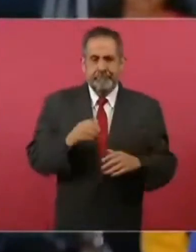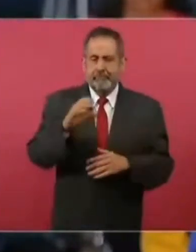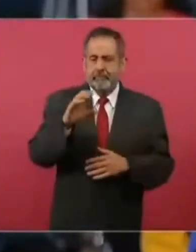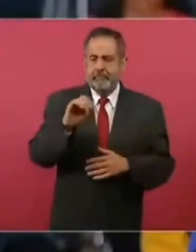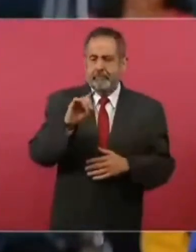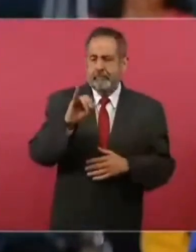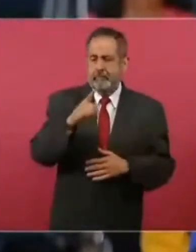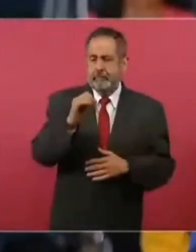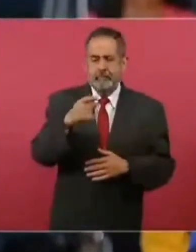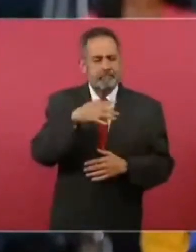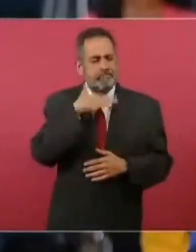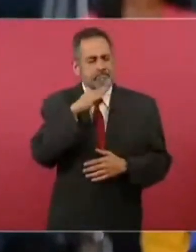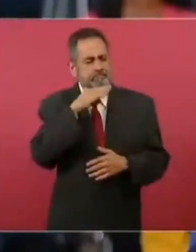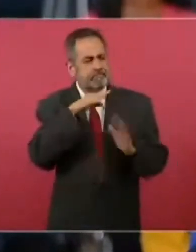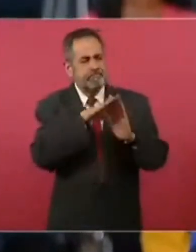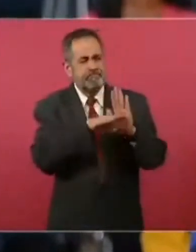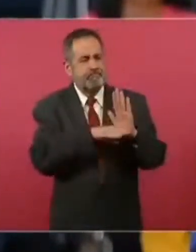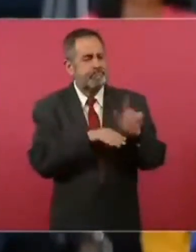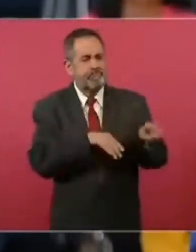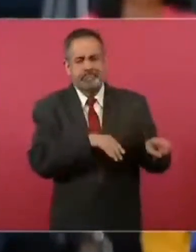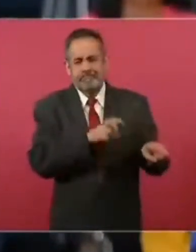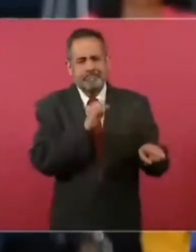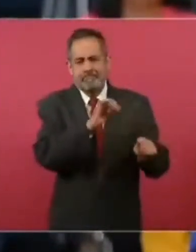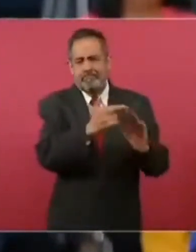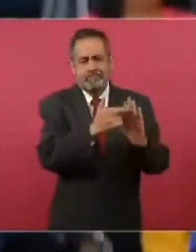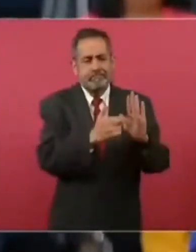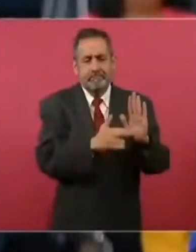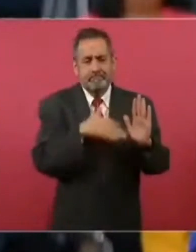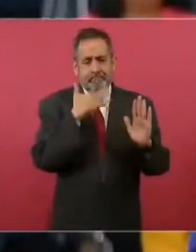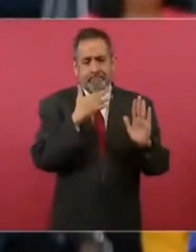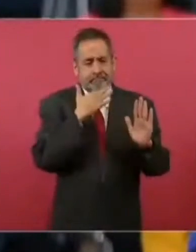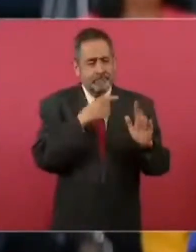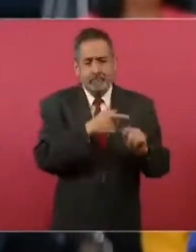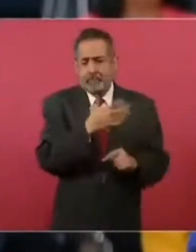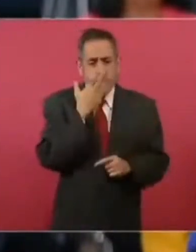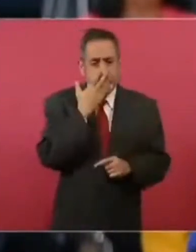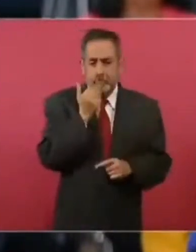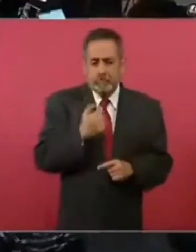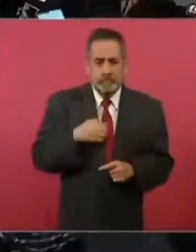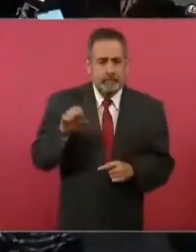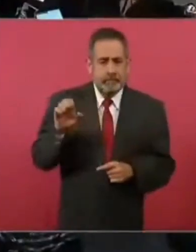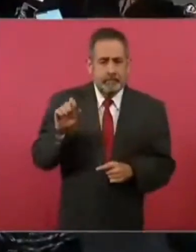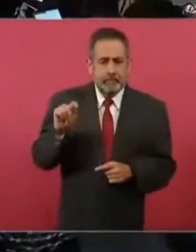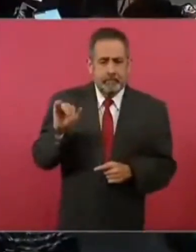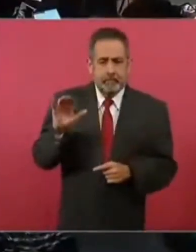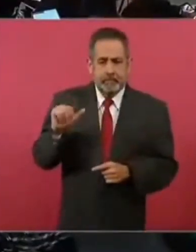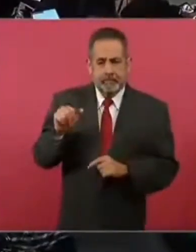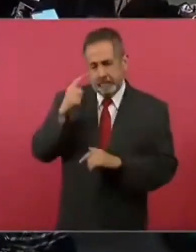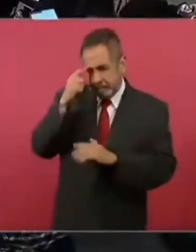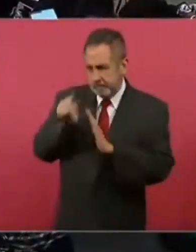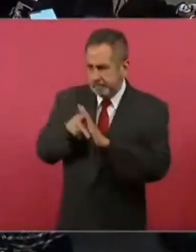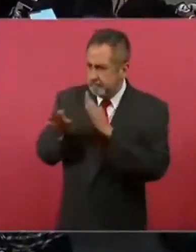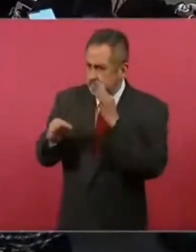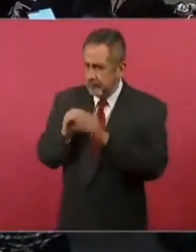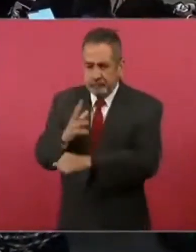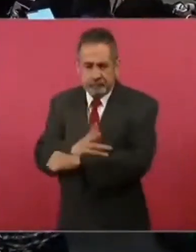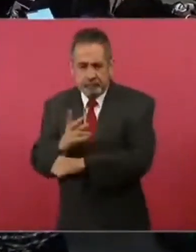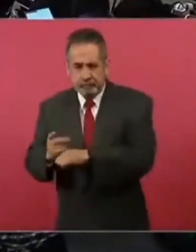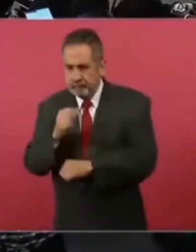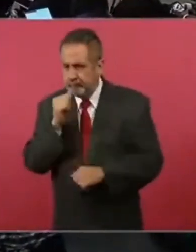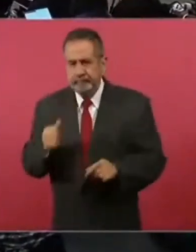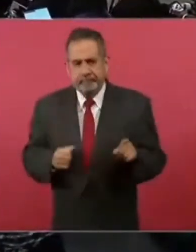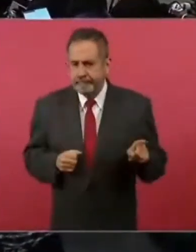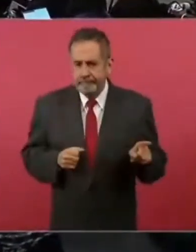de corrupción, porque no puede nombrarse código de ética lo que no está basado en la ética periodística, y claramente ellos